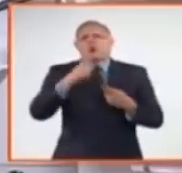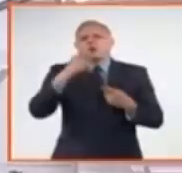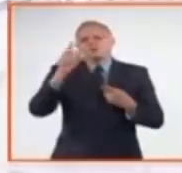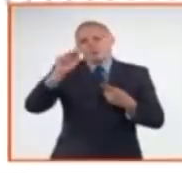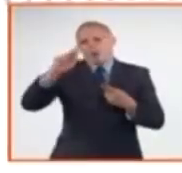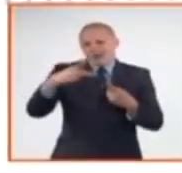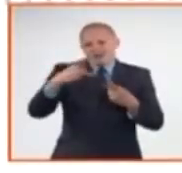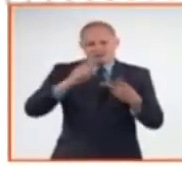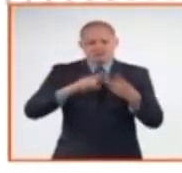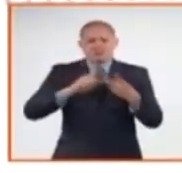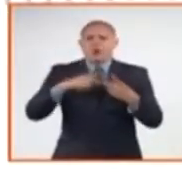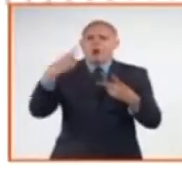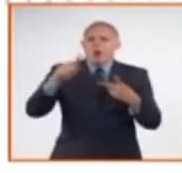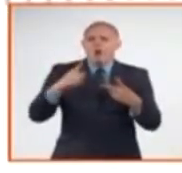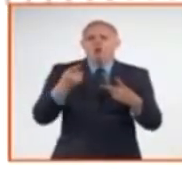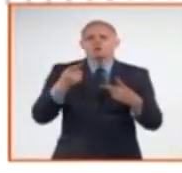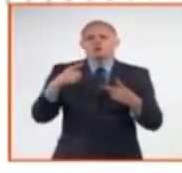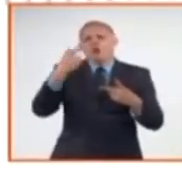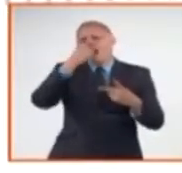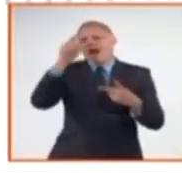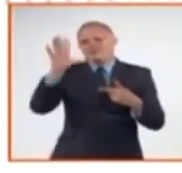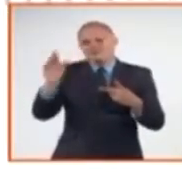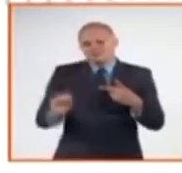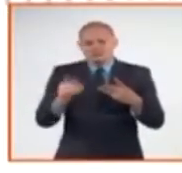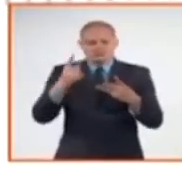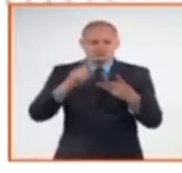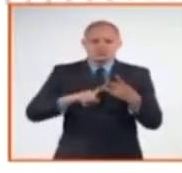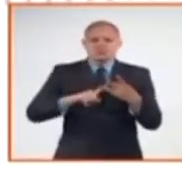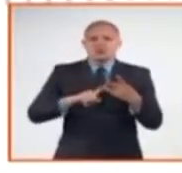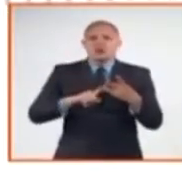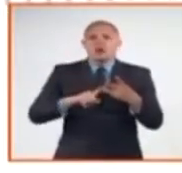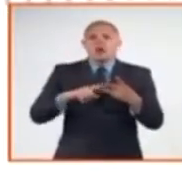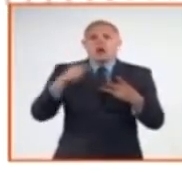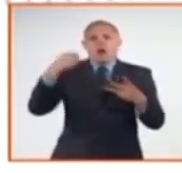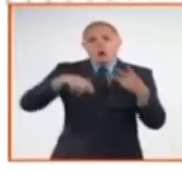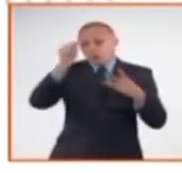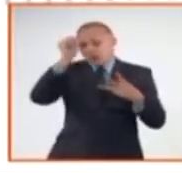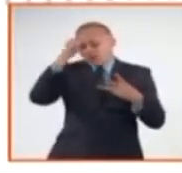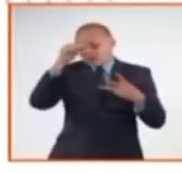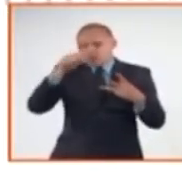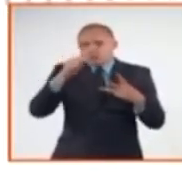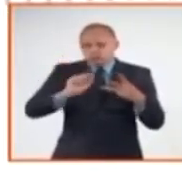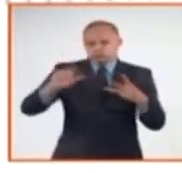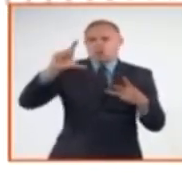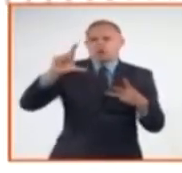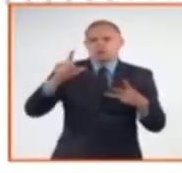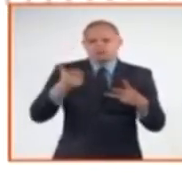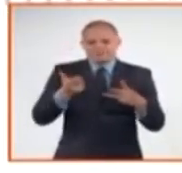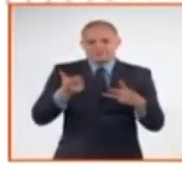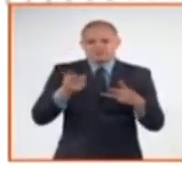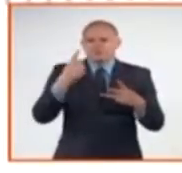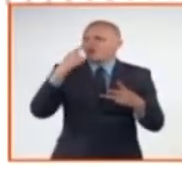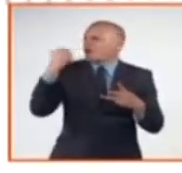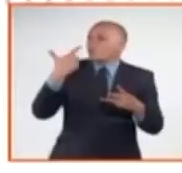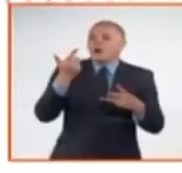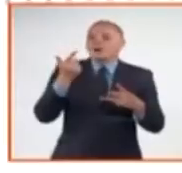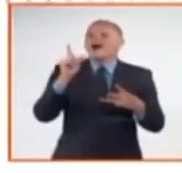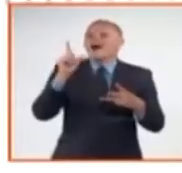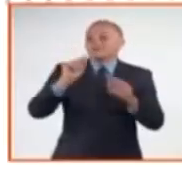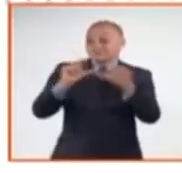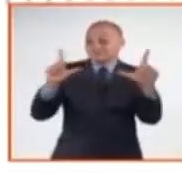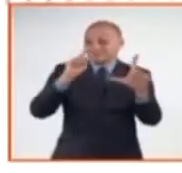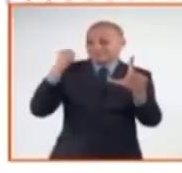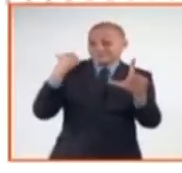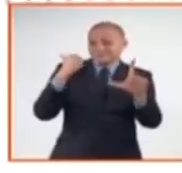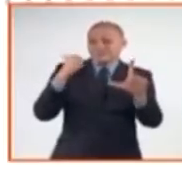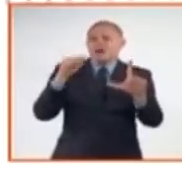donde aparece por ejemplo el caso de israel un país que tiene más o menos la misma